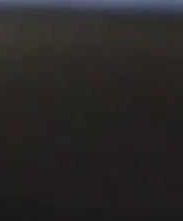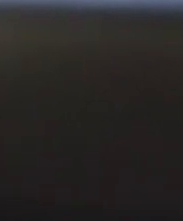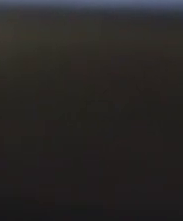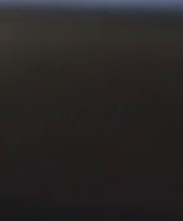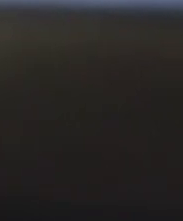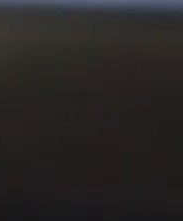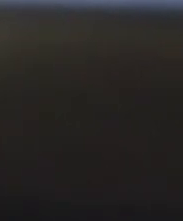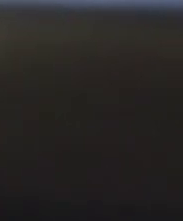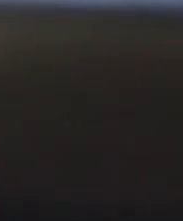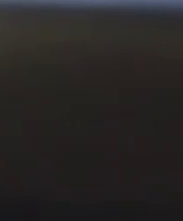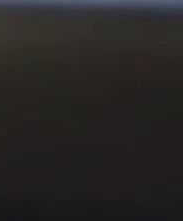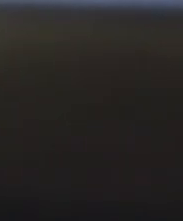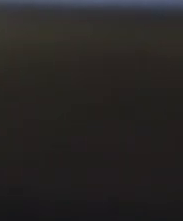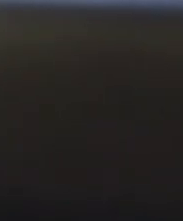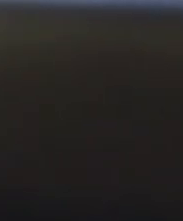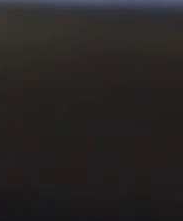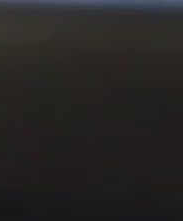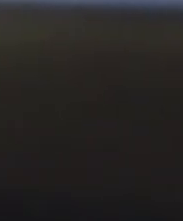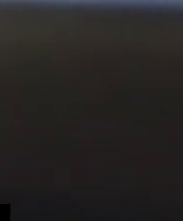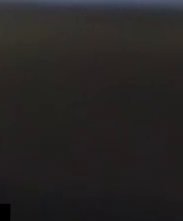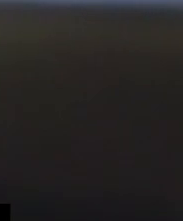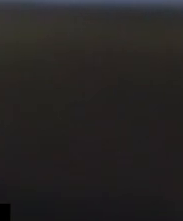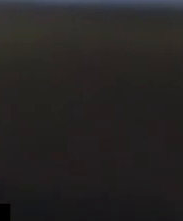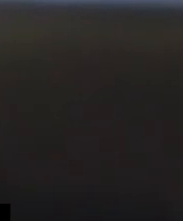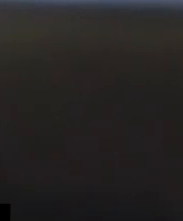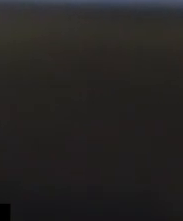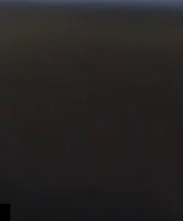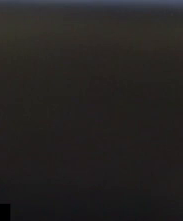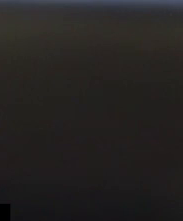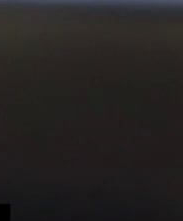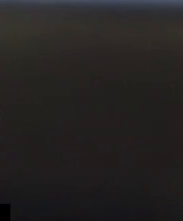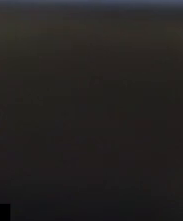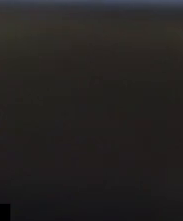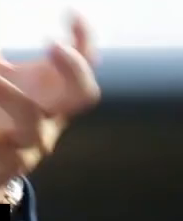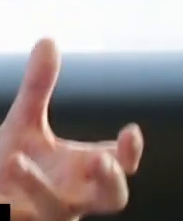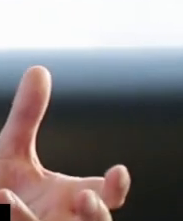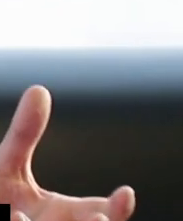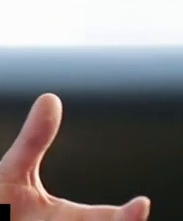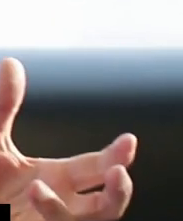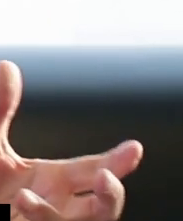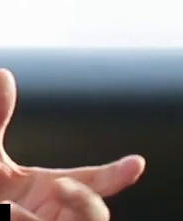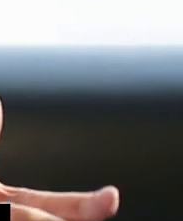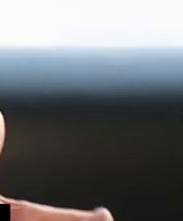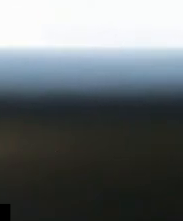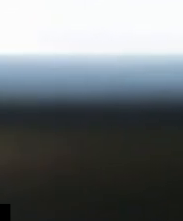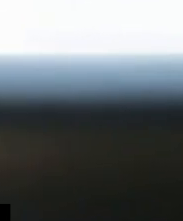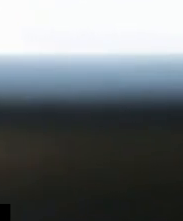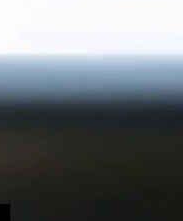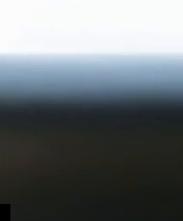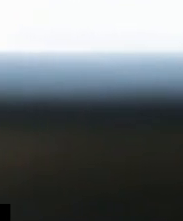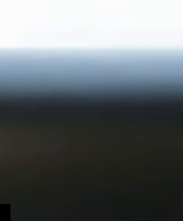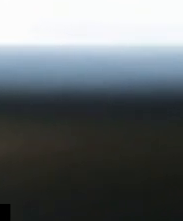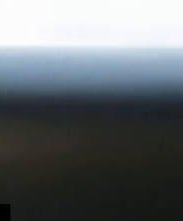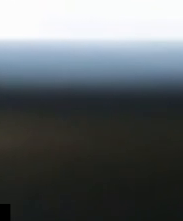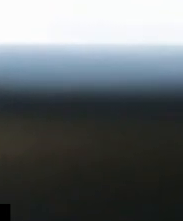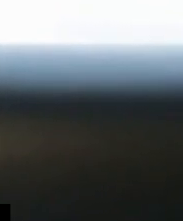Y a menudo se nos plantean propuestas desde el ámbito estatal excesivamente regulatorias. No necesitamos